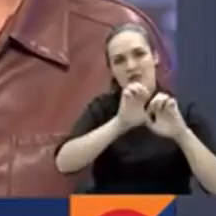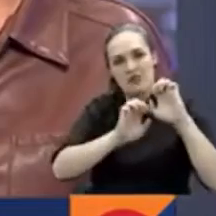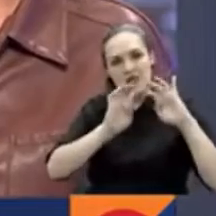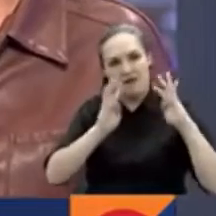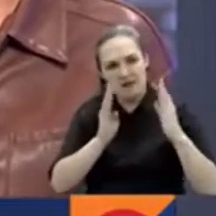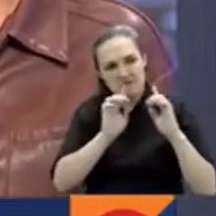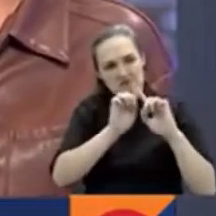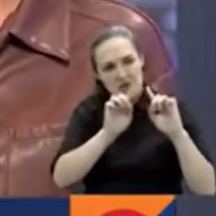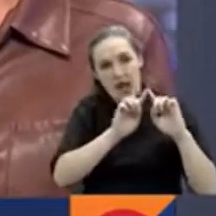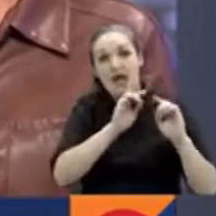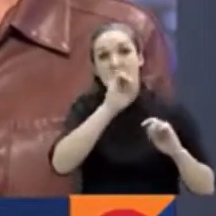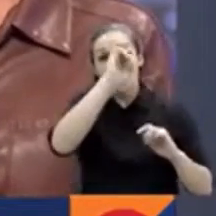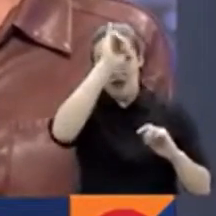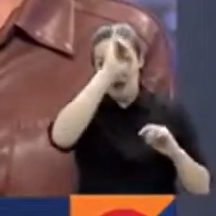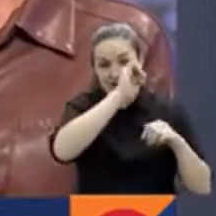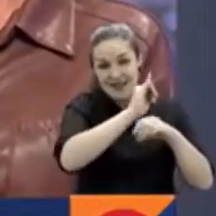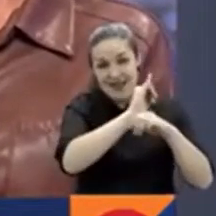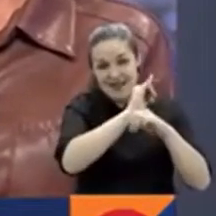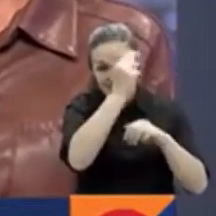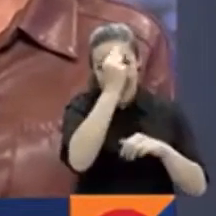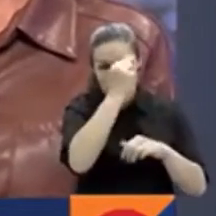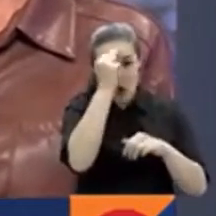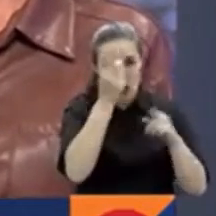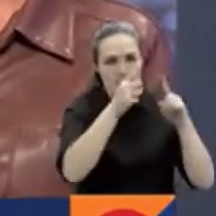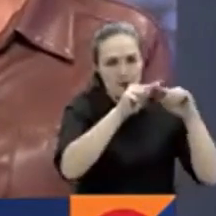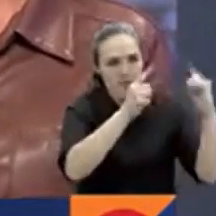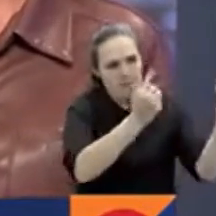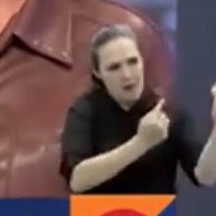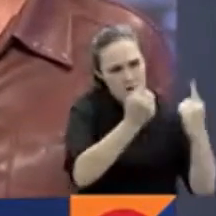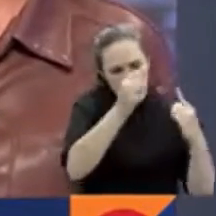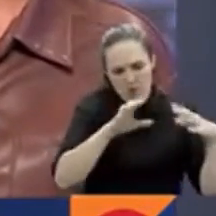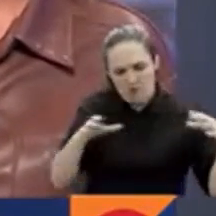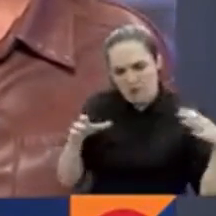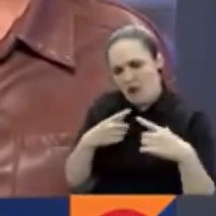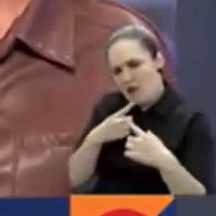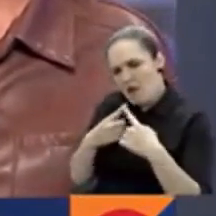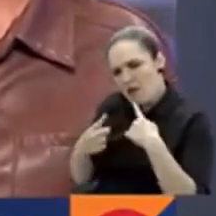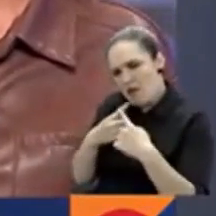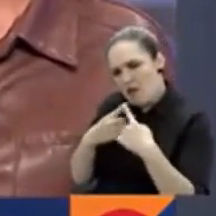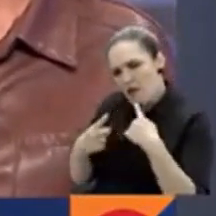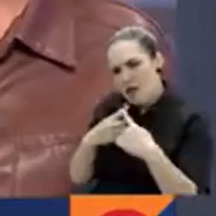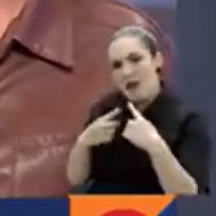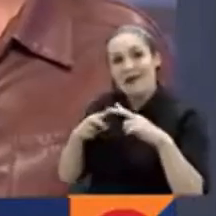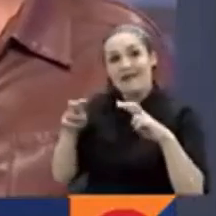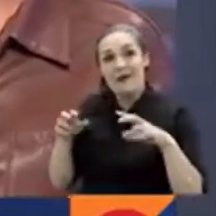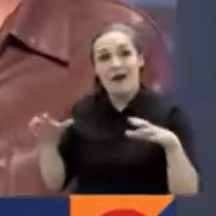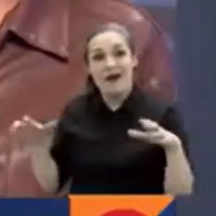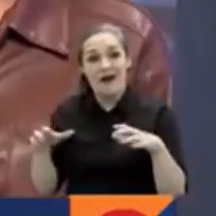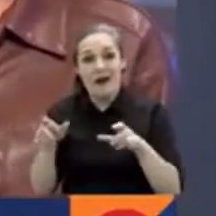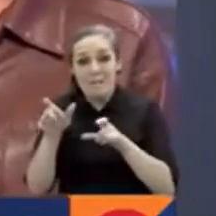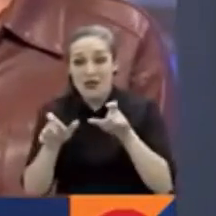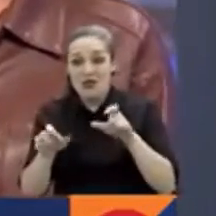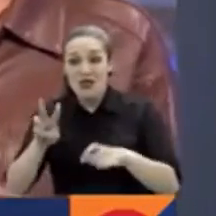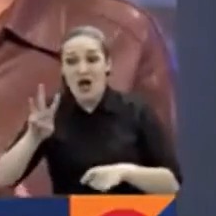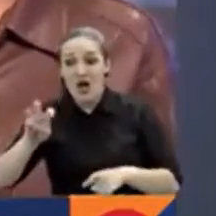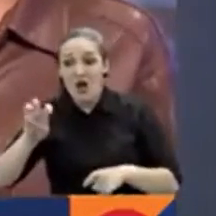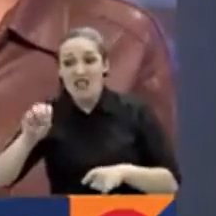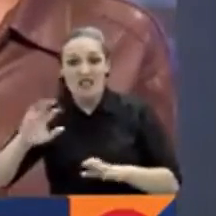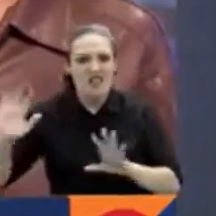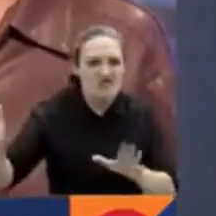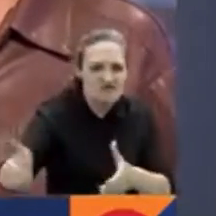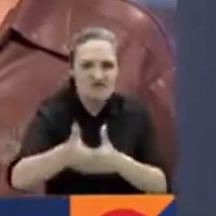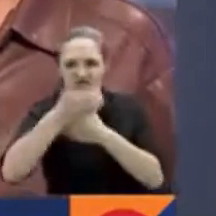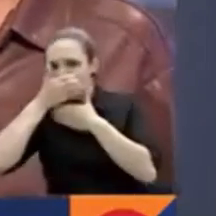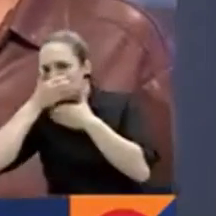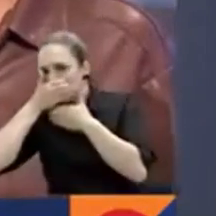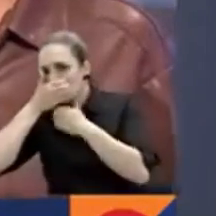Pueblo e Iglesia Católica. Desde allí, el ministro calificó la situación que se vivió en Los Pozos contra más de 80 personas, entre policías y